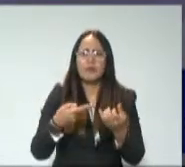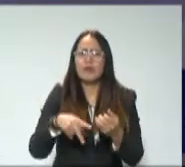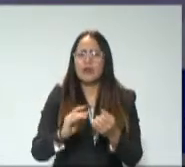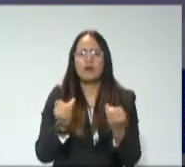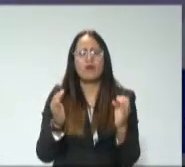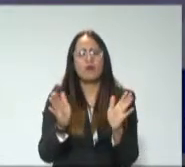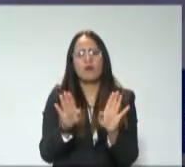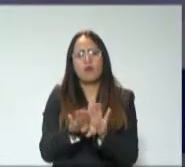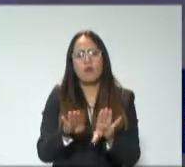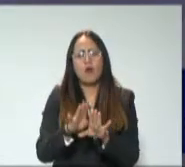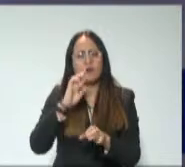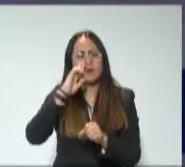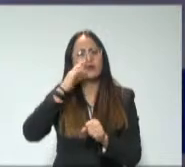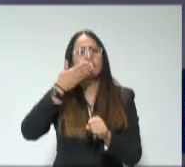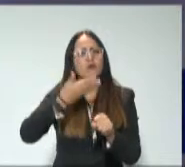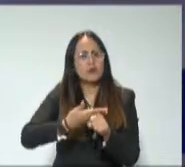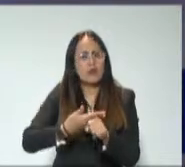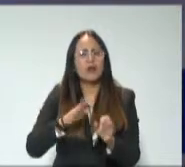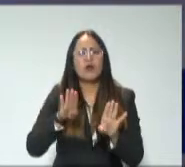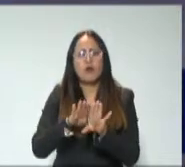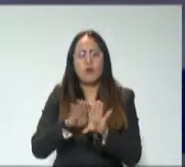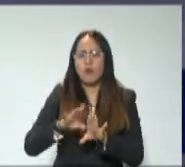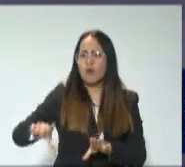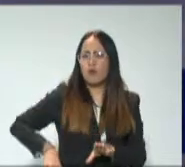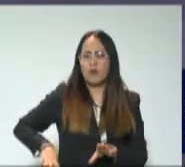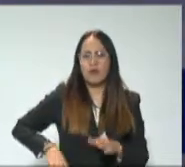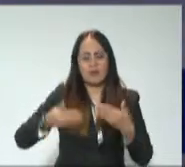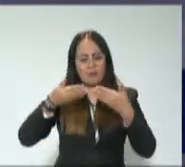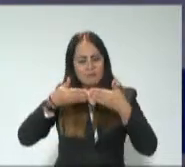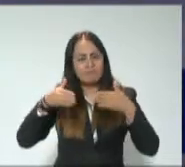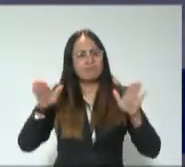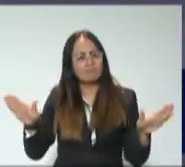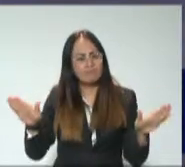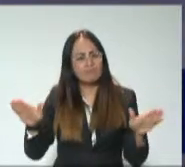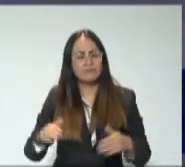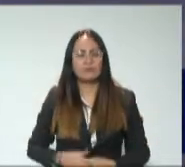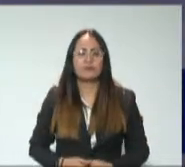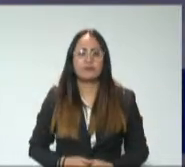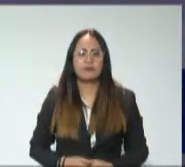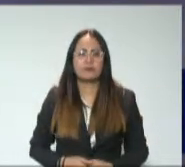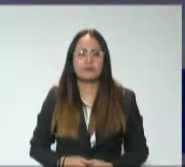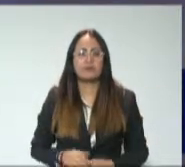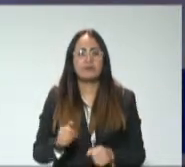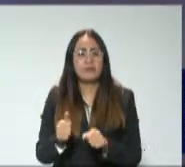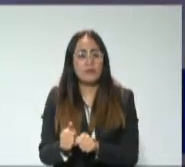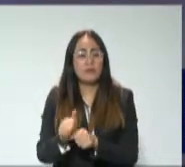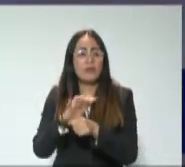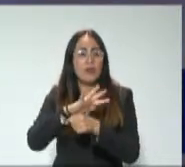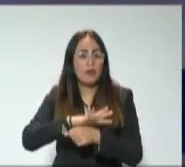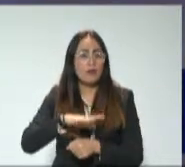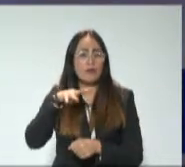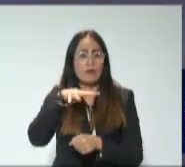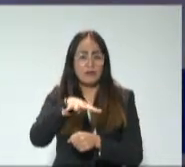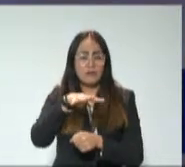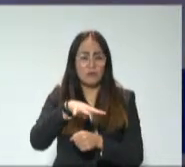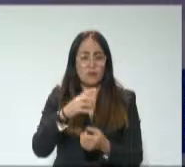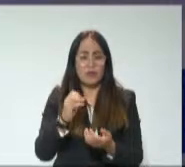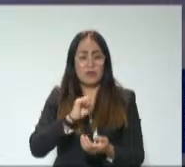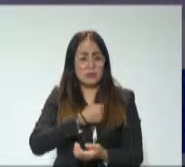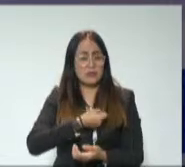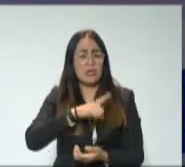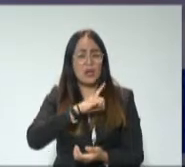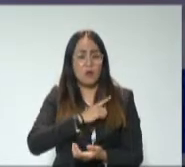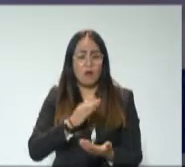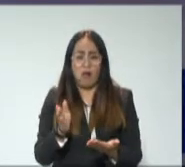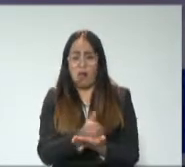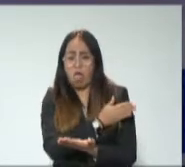en resumen Un gobierno más abierto estas circunstancias no no escapan al ámbito de la salud